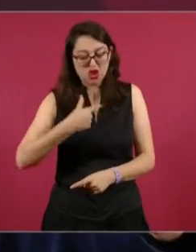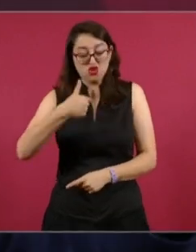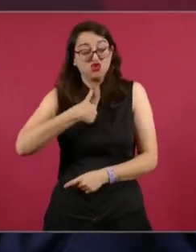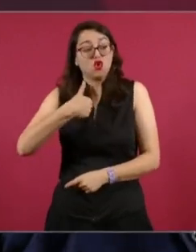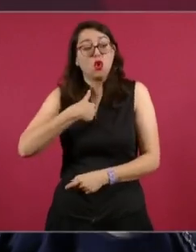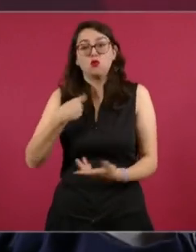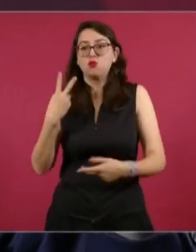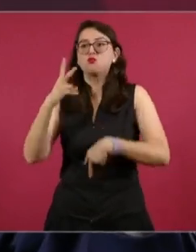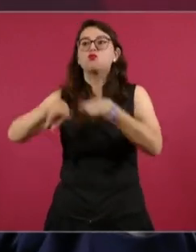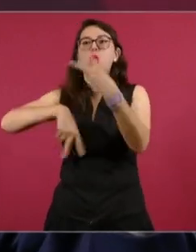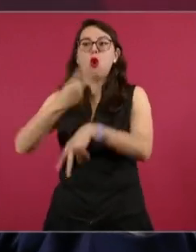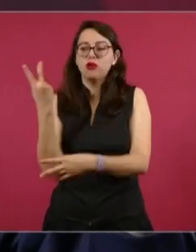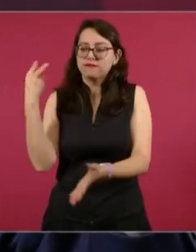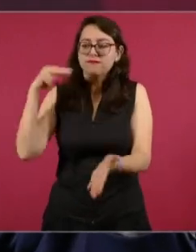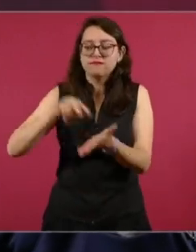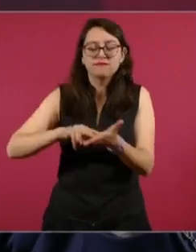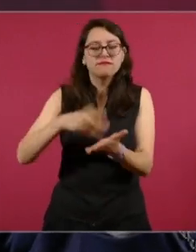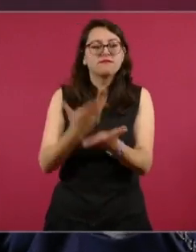presento la denuncia